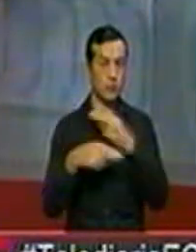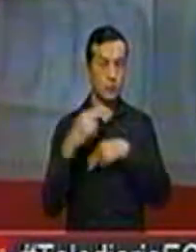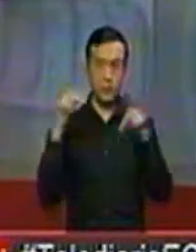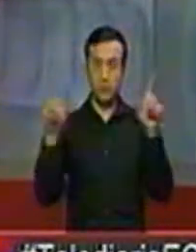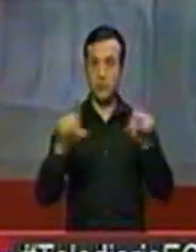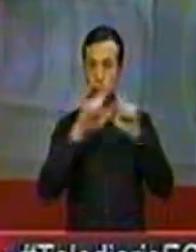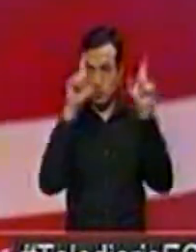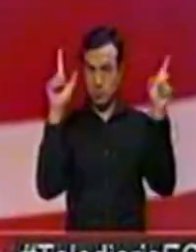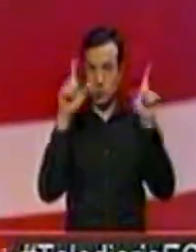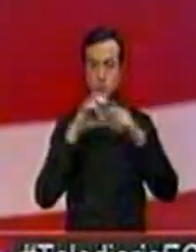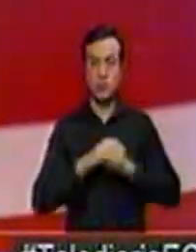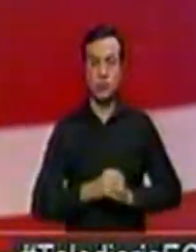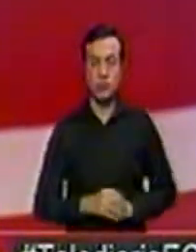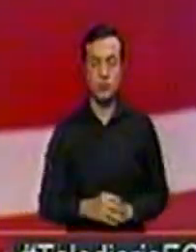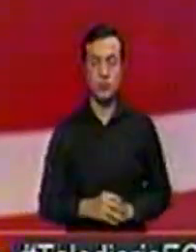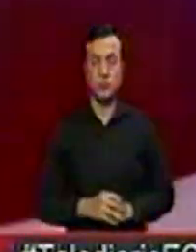empresarial.